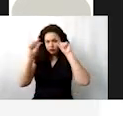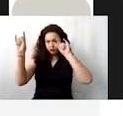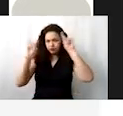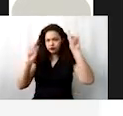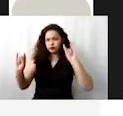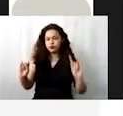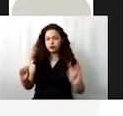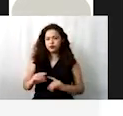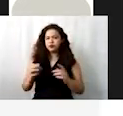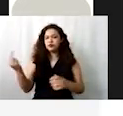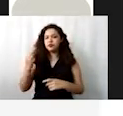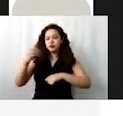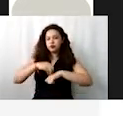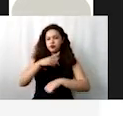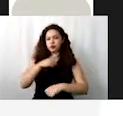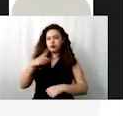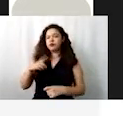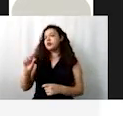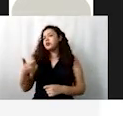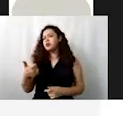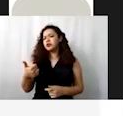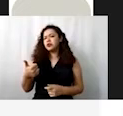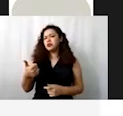no los dejemos de poner y otros son